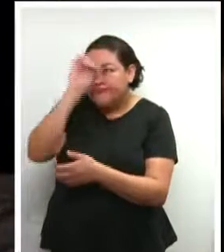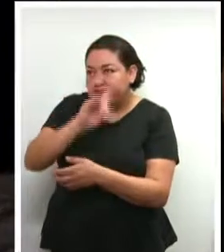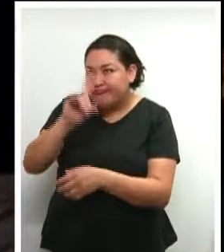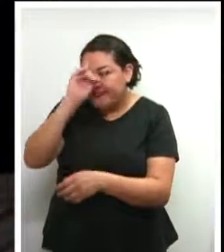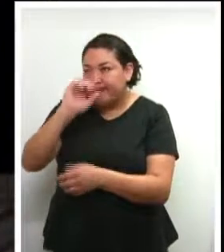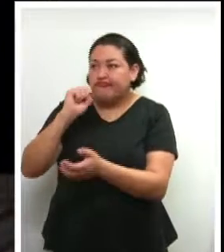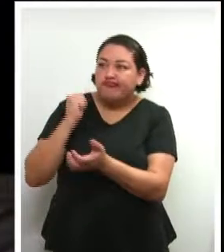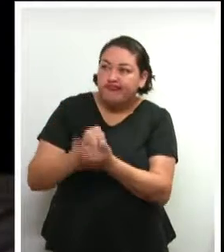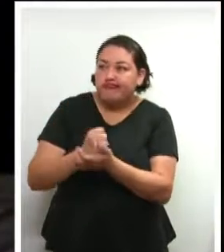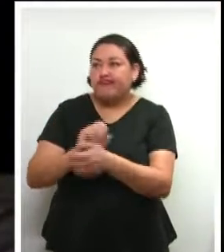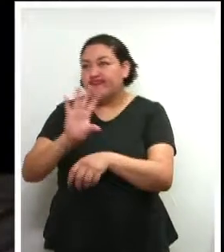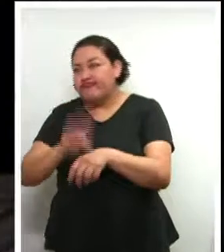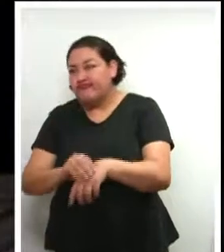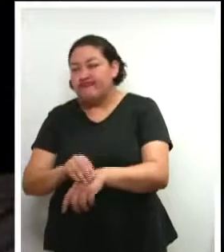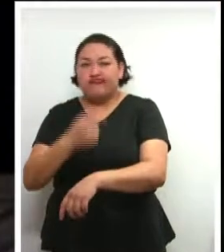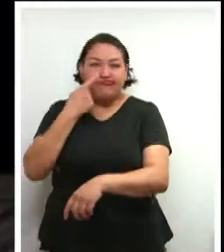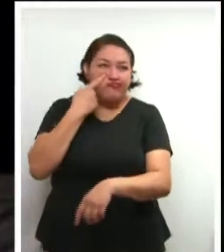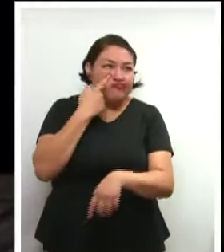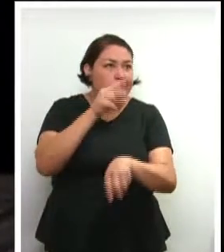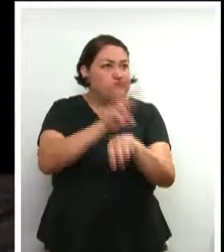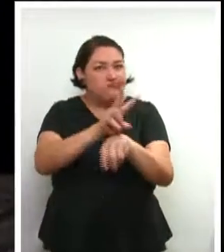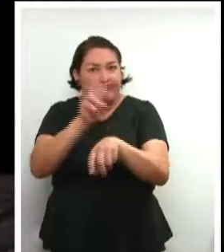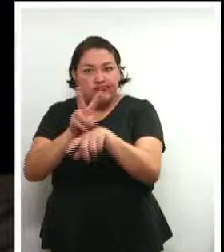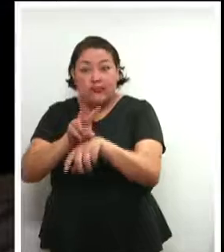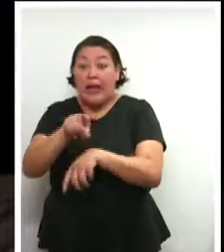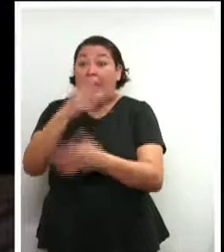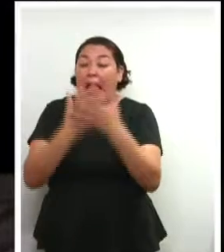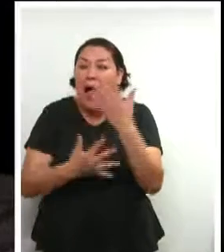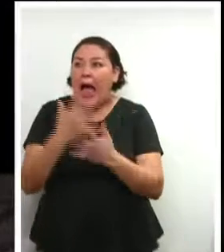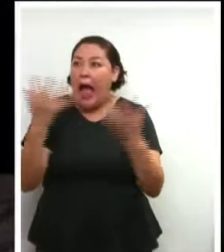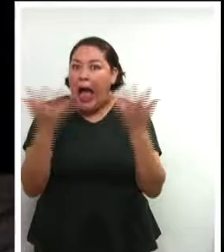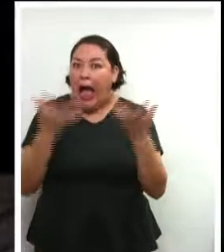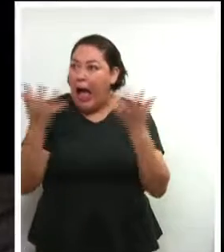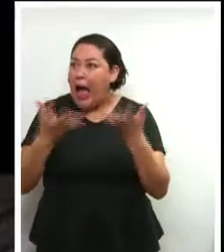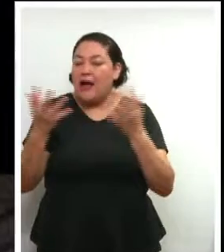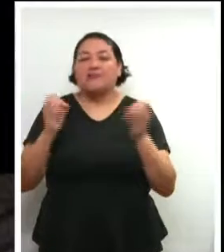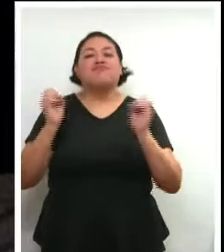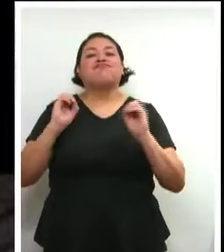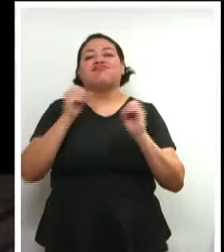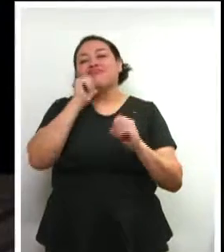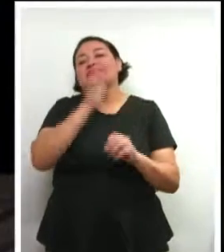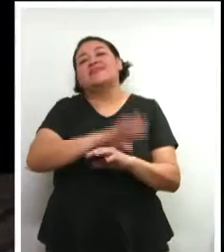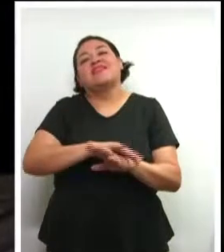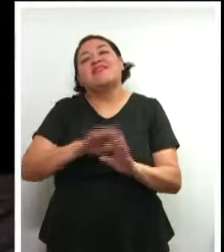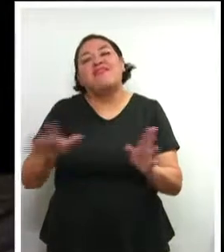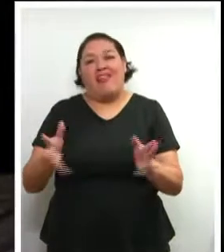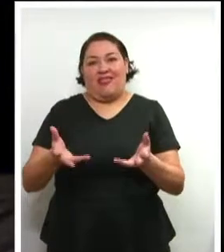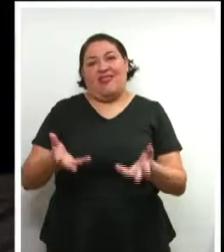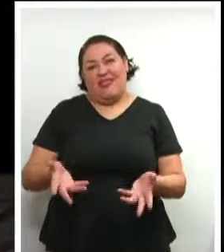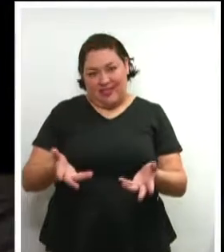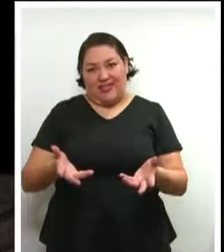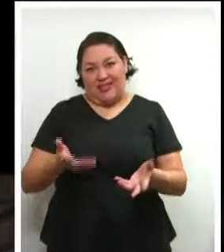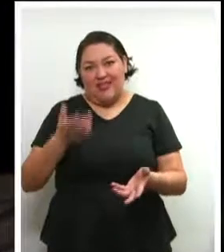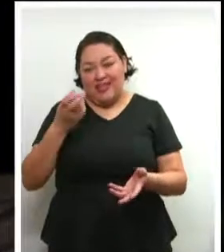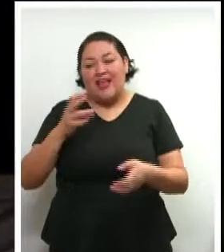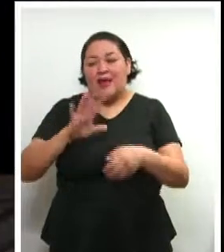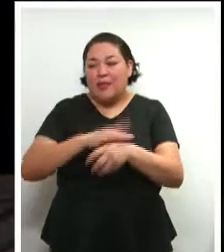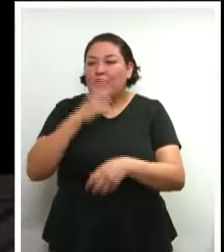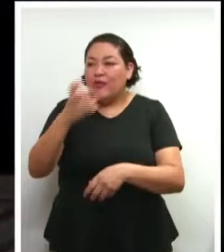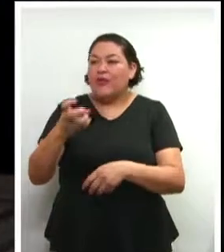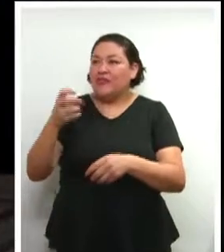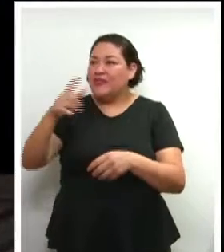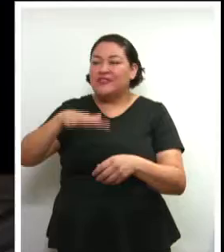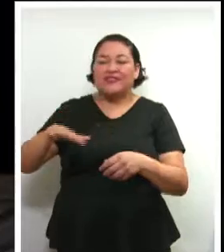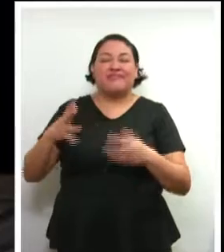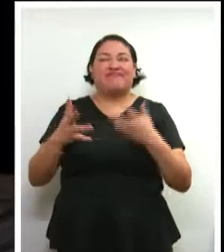proyecto de presupuesto, va a supervisar, va a controlar y va a evaluar las funciones de la administración pública de la